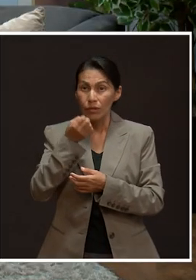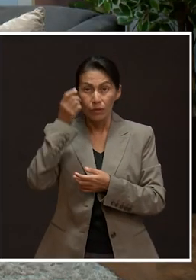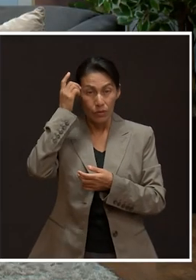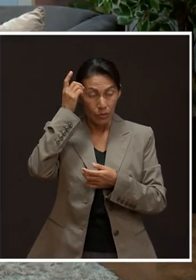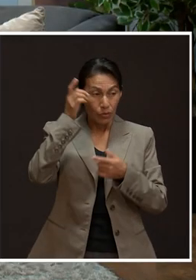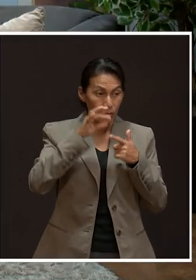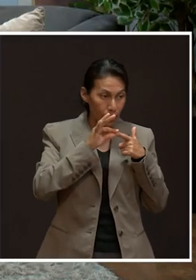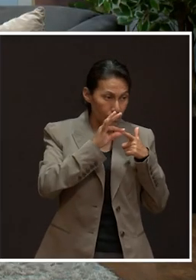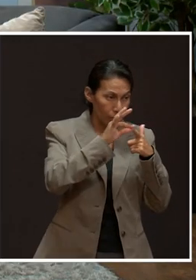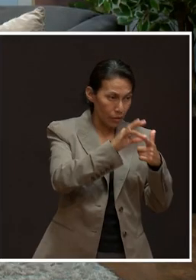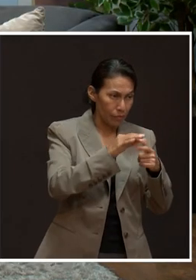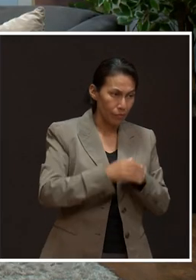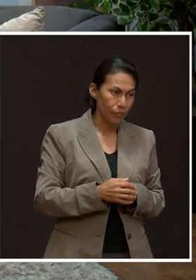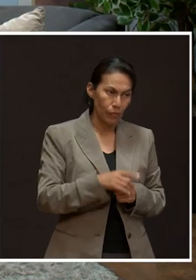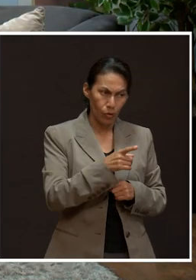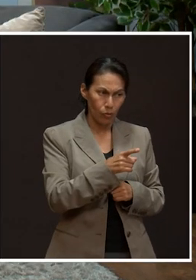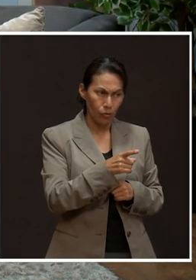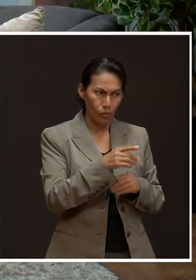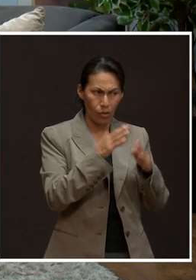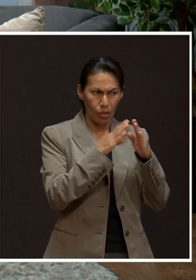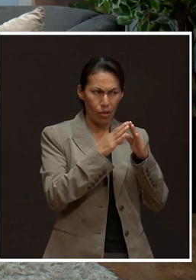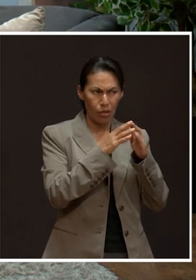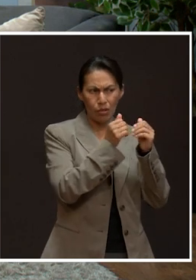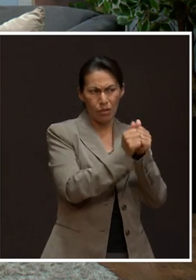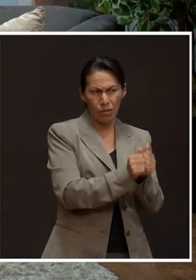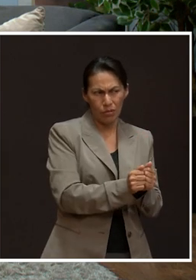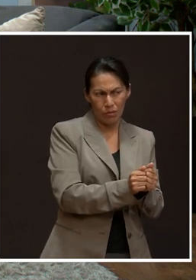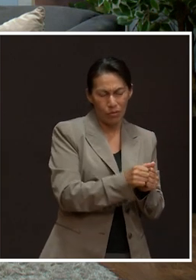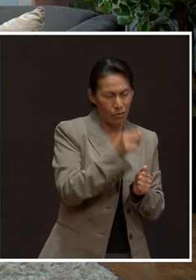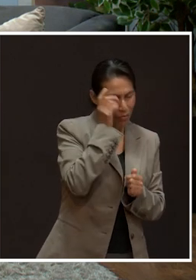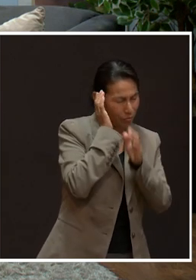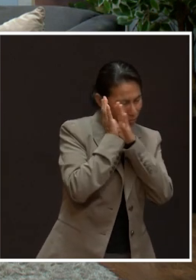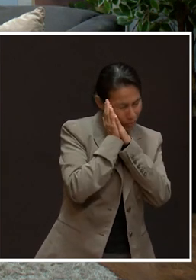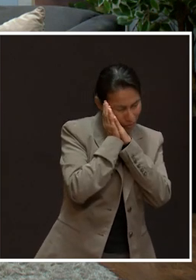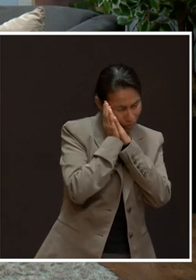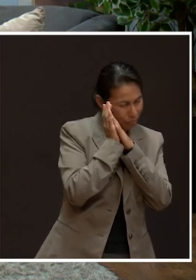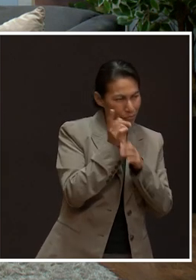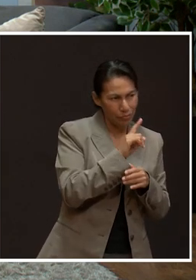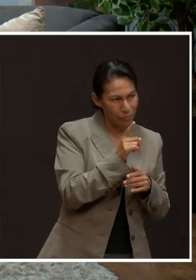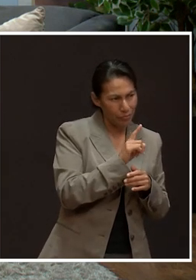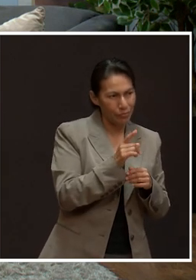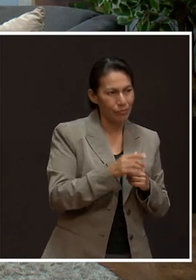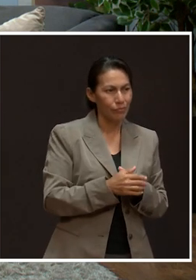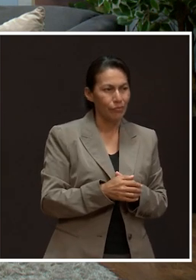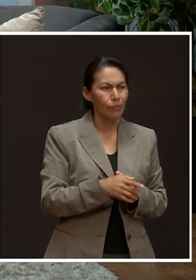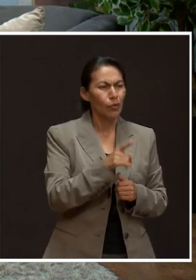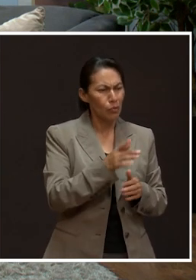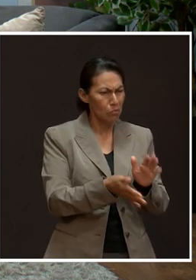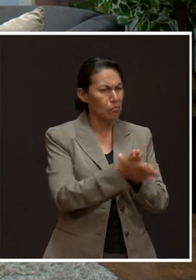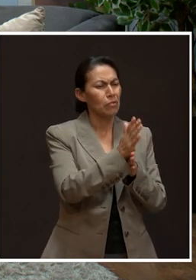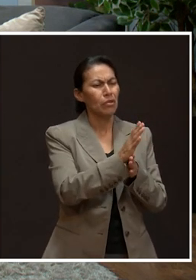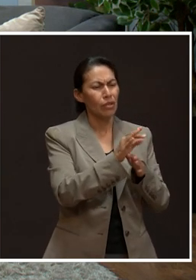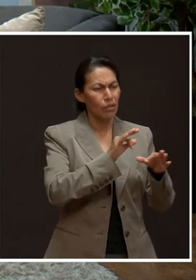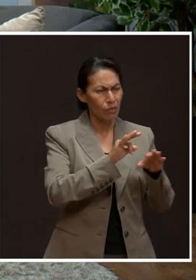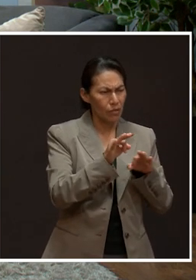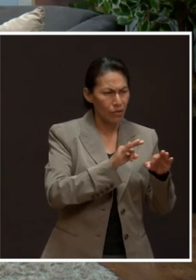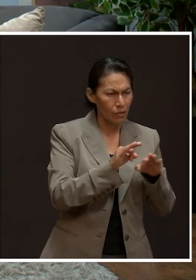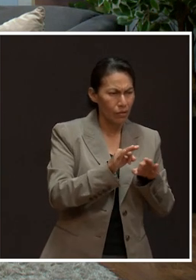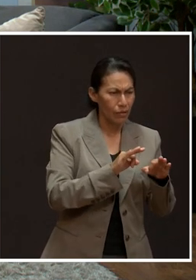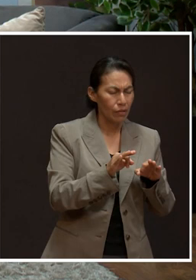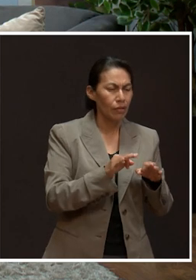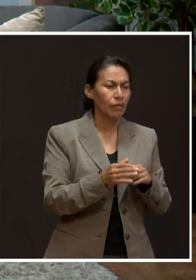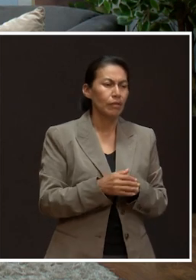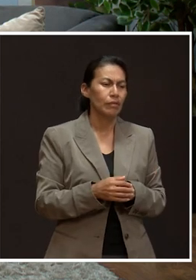dirigiera. Ahora, ¿no te quedaste en casa durmiendo? No. Tú saliste a